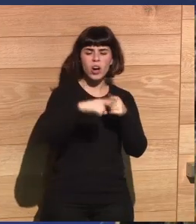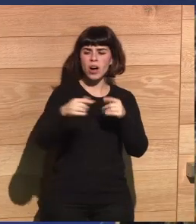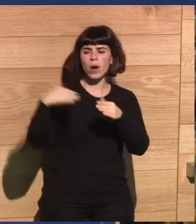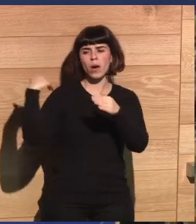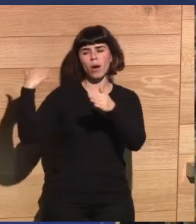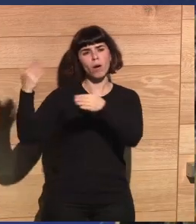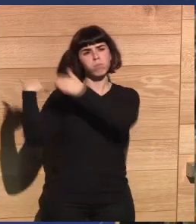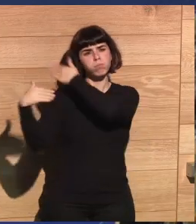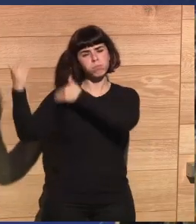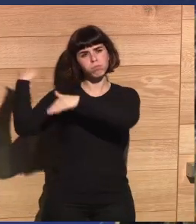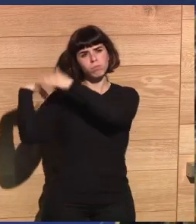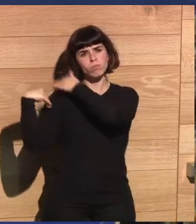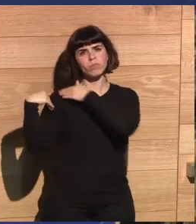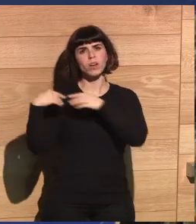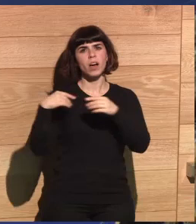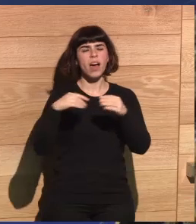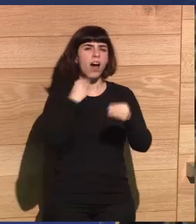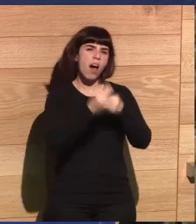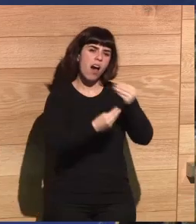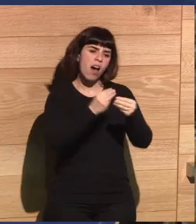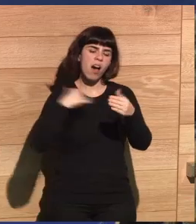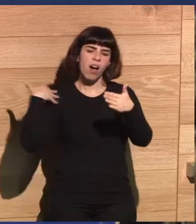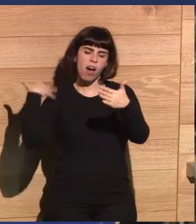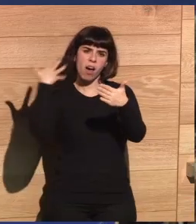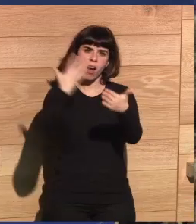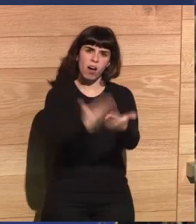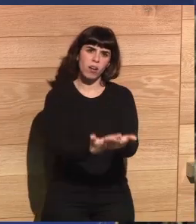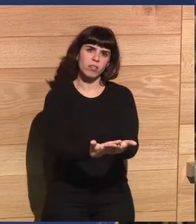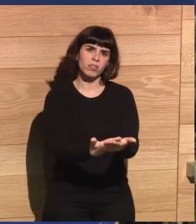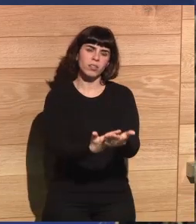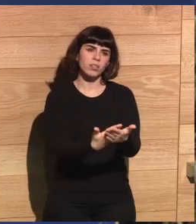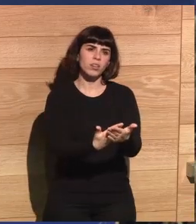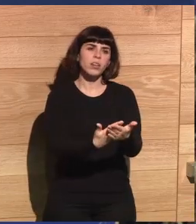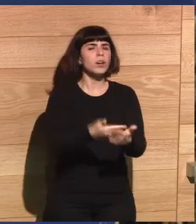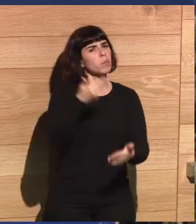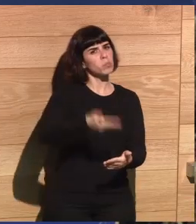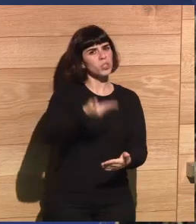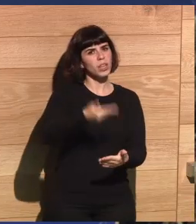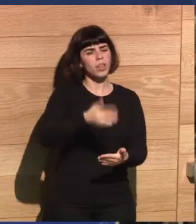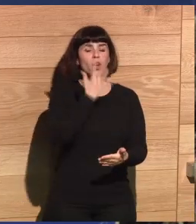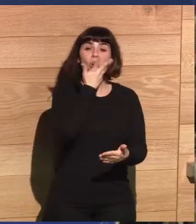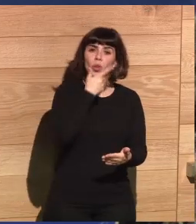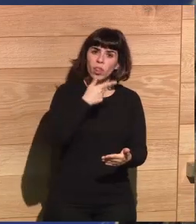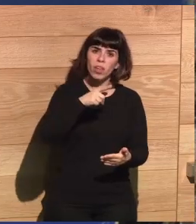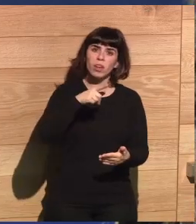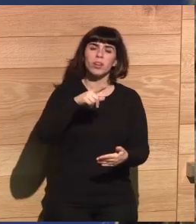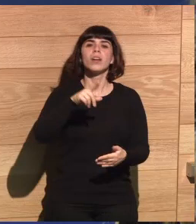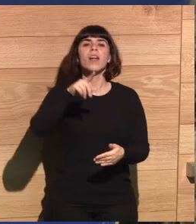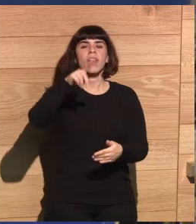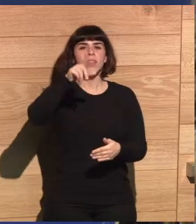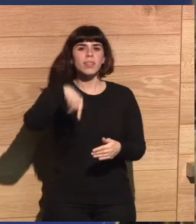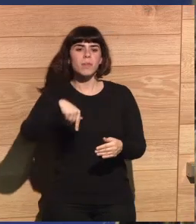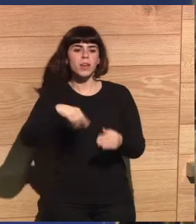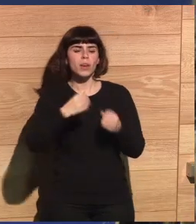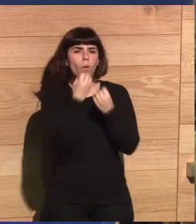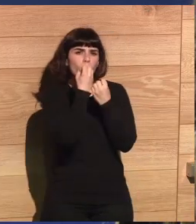de nosotros haciendo que lleguemos a donde estamos, es importante no solo conocer y apreciar, sino